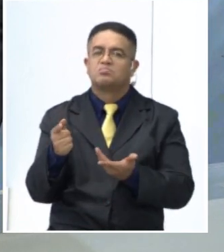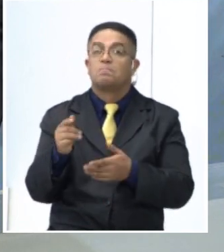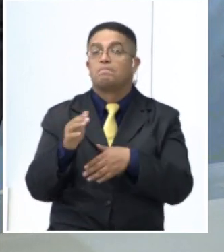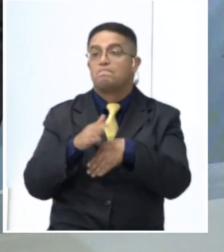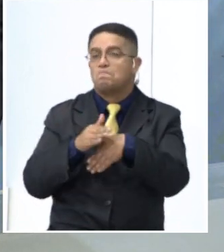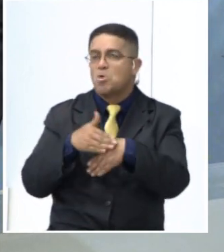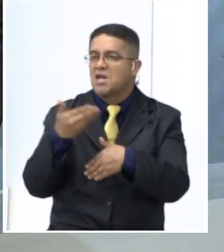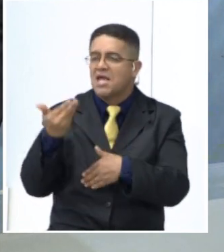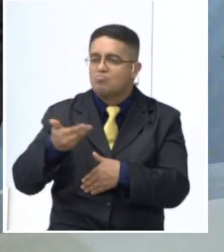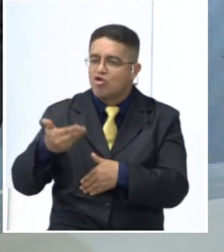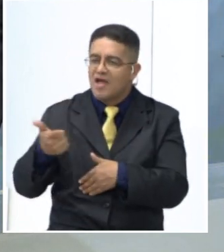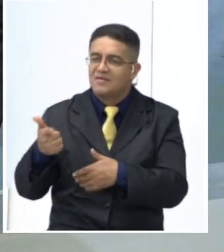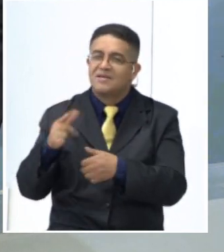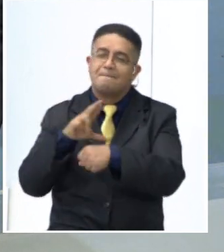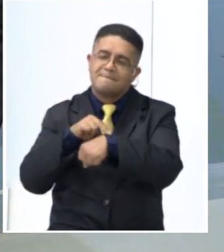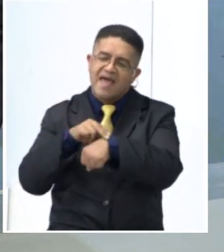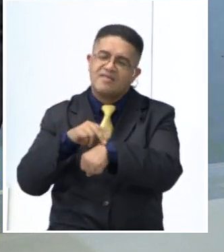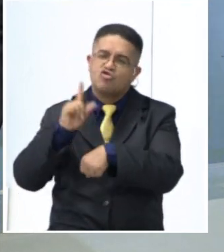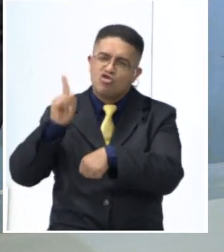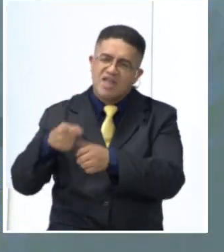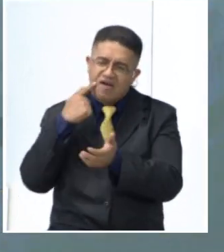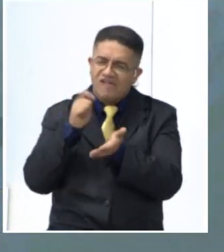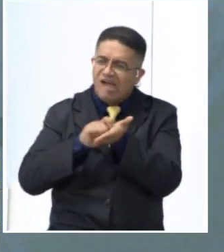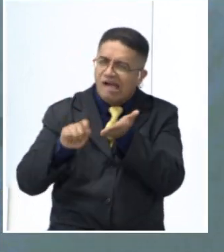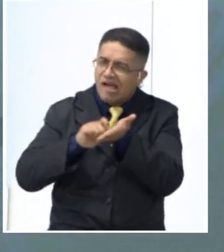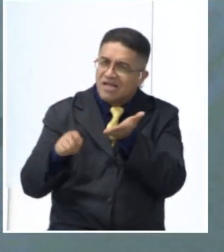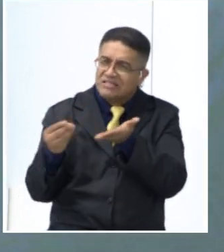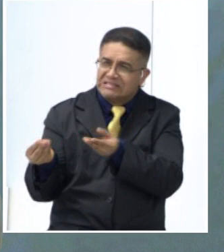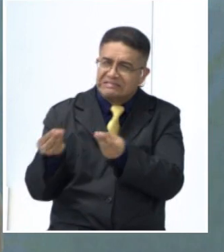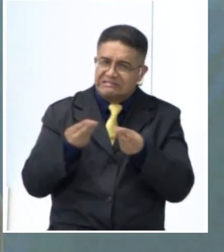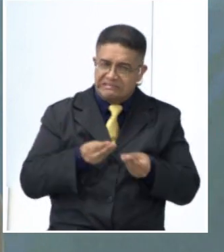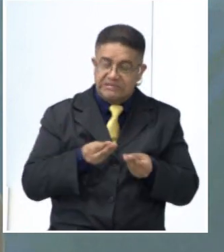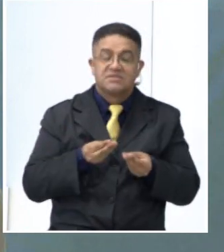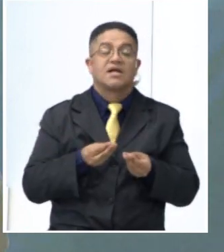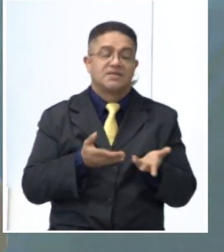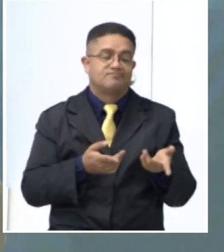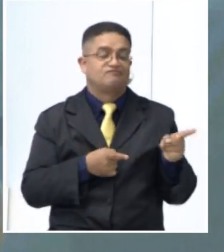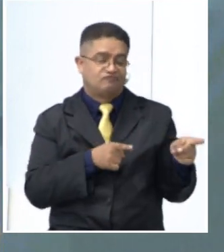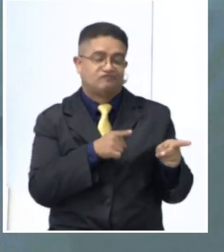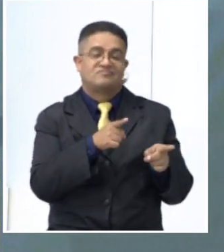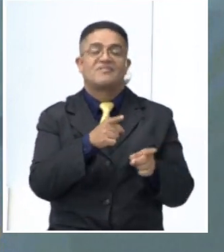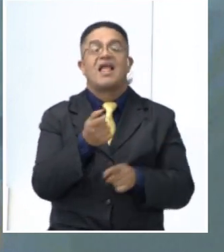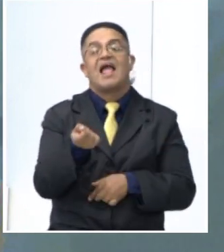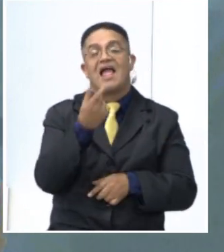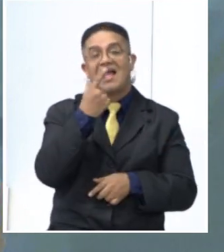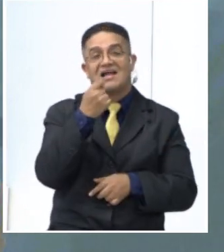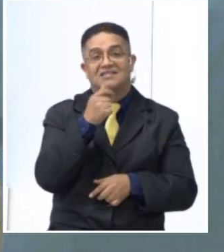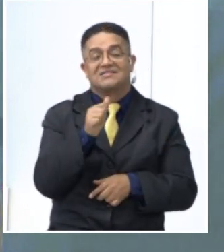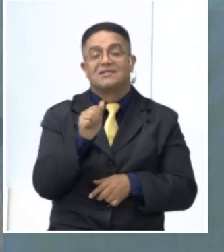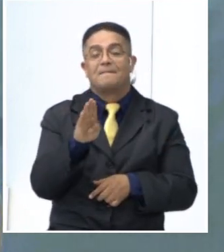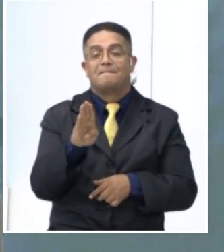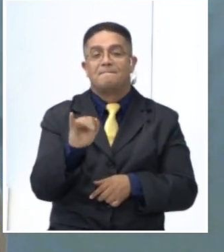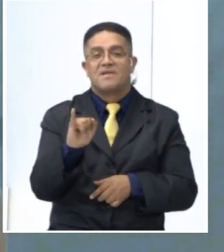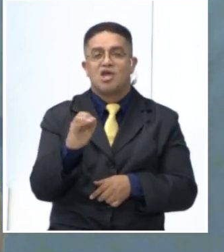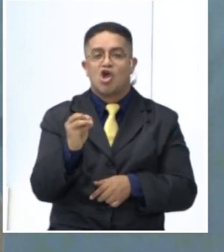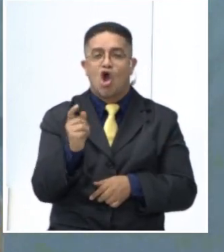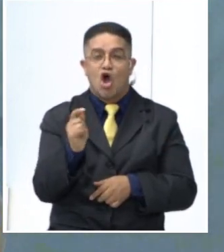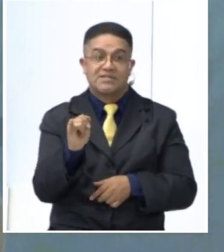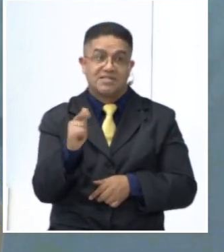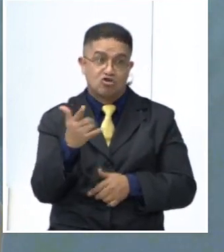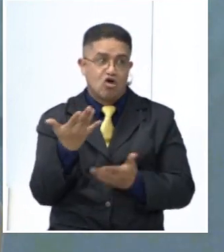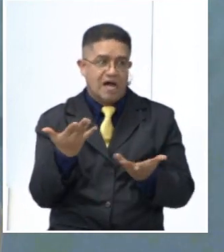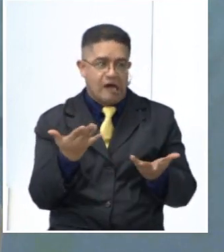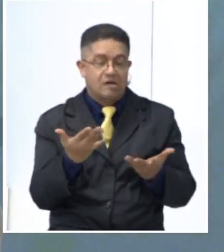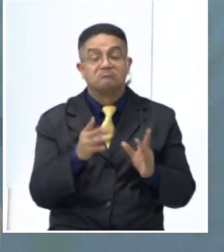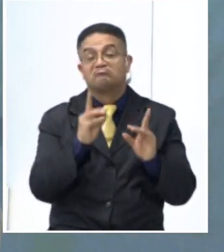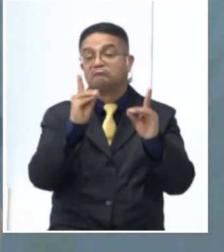especialista durante cualquier proceso infeccioso que podamos tener. Bueno, precisamente los antibióticos dicen a juicio del facultativo. El